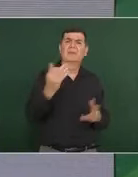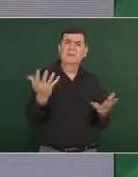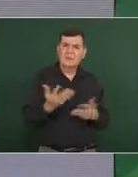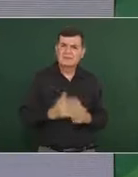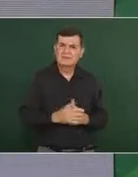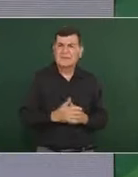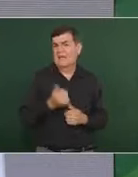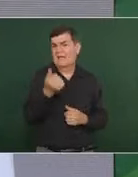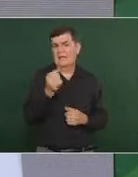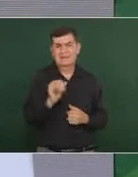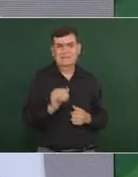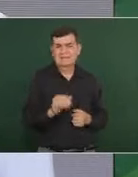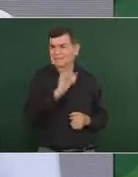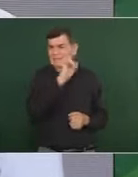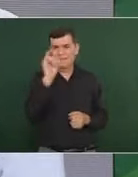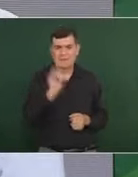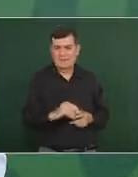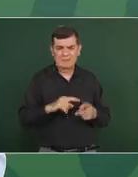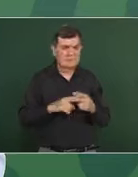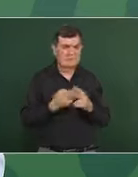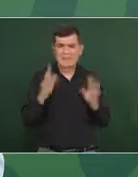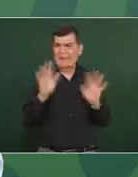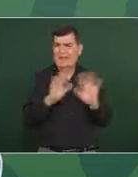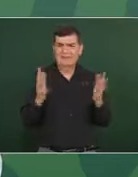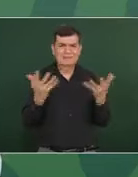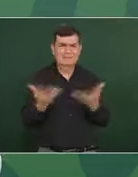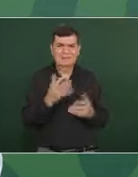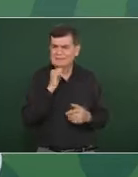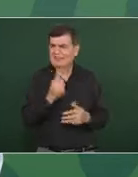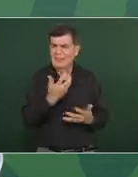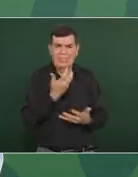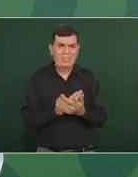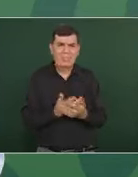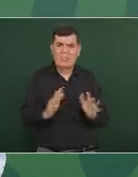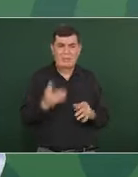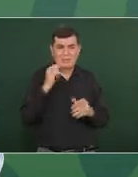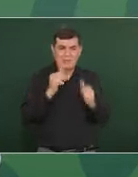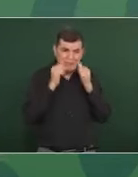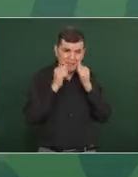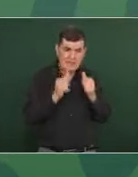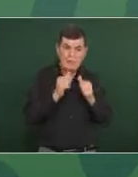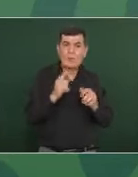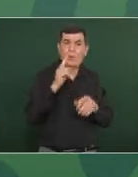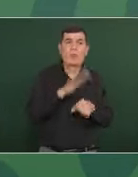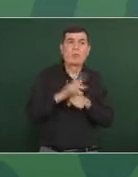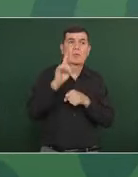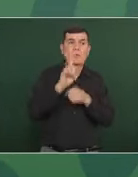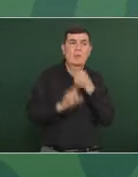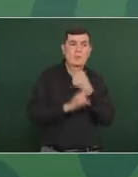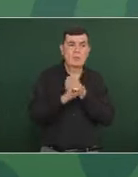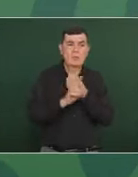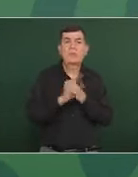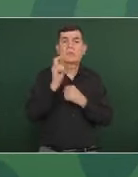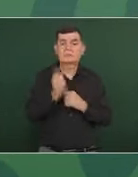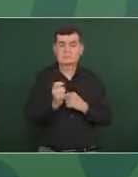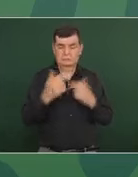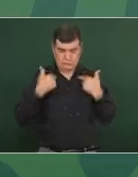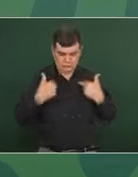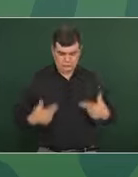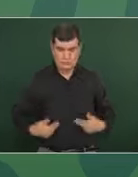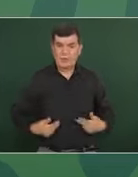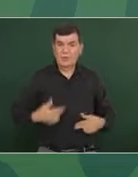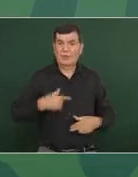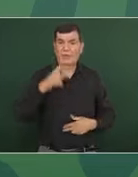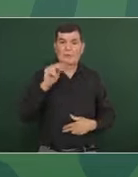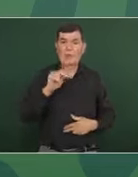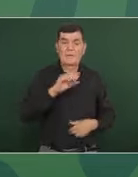Y así nunca empezaban a hacer nada para atender las causas, porque el ser humano no es